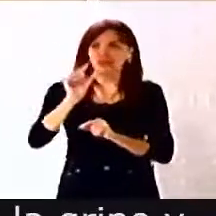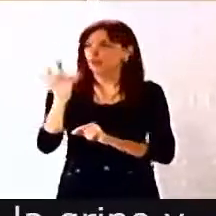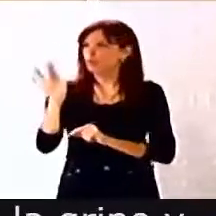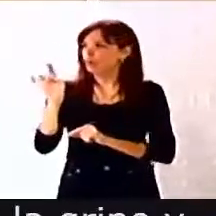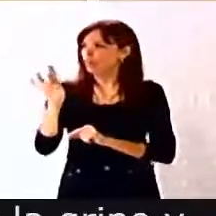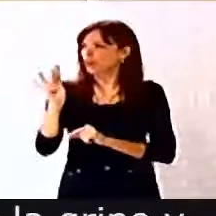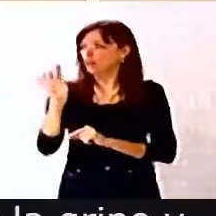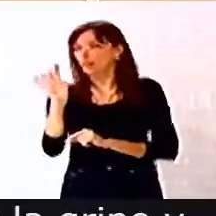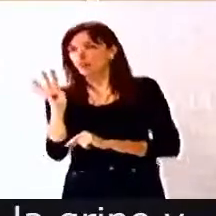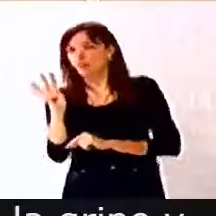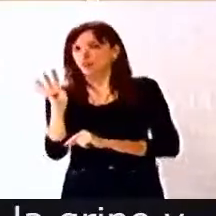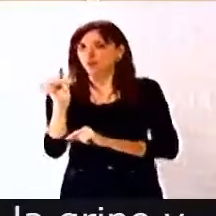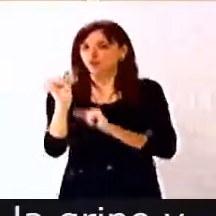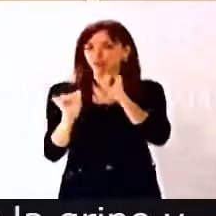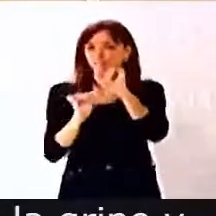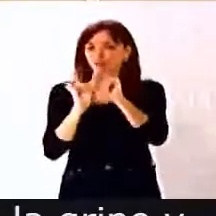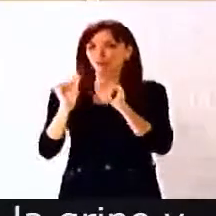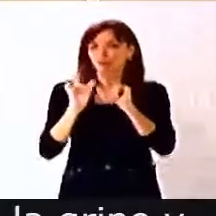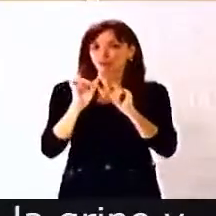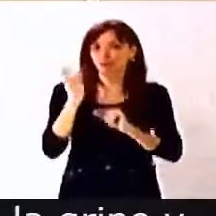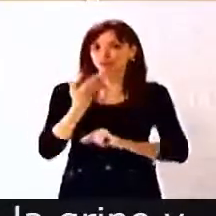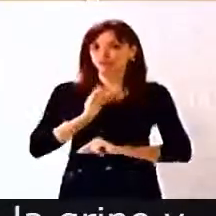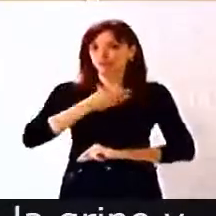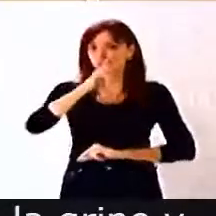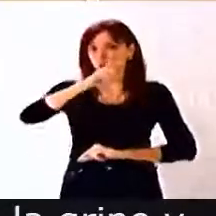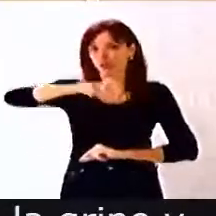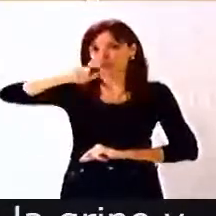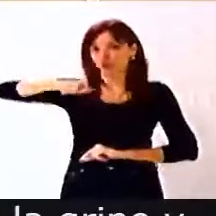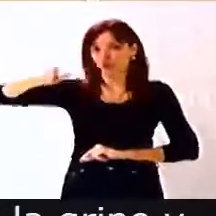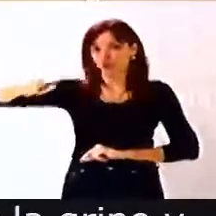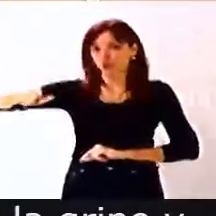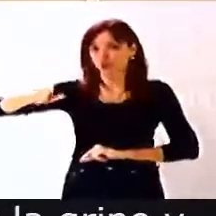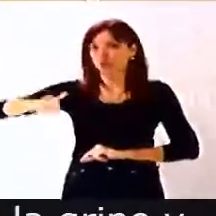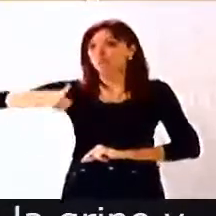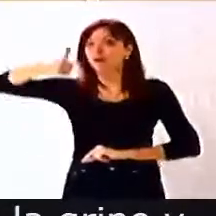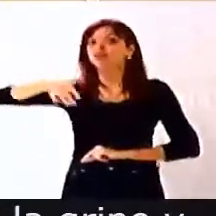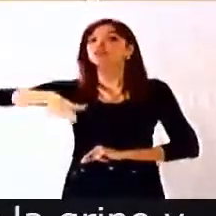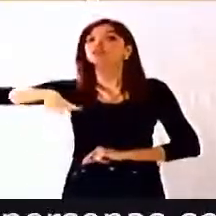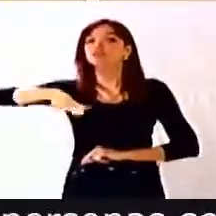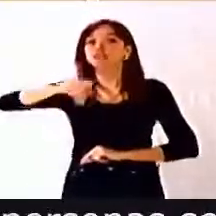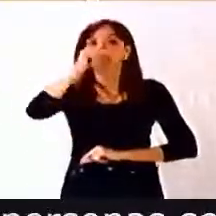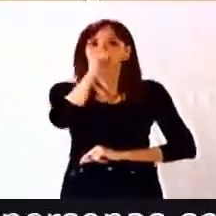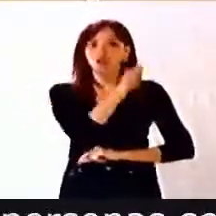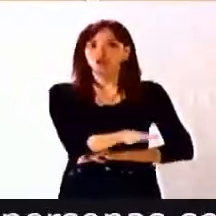virus, que afectan a las personas, sobre todo a los niños pequeños,